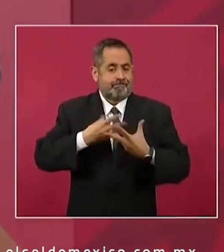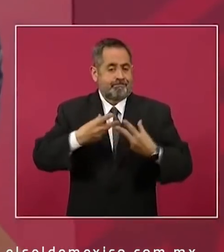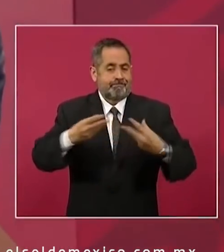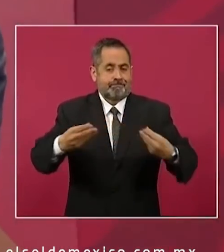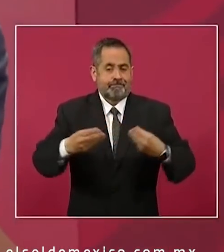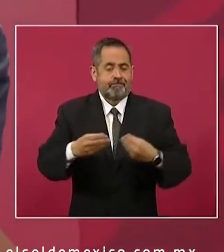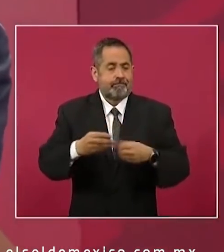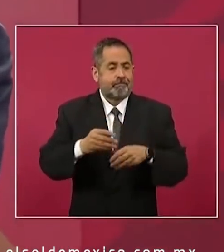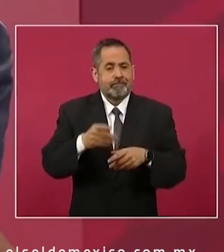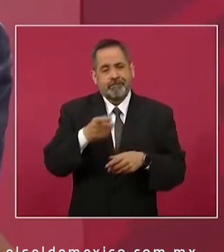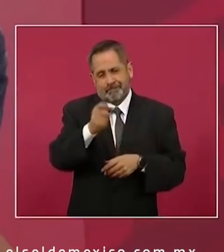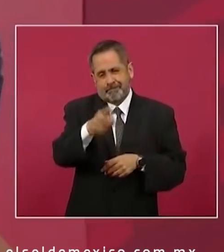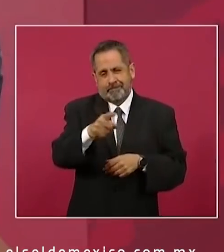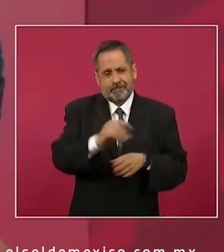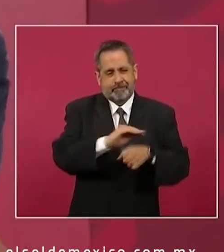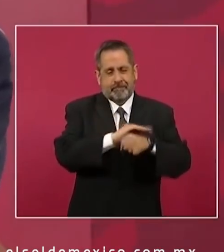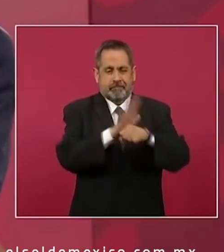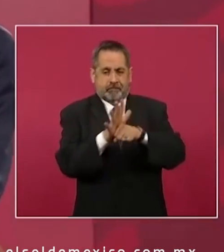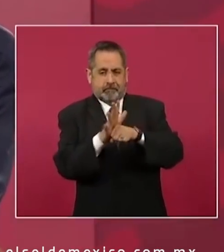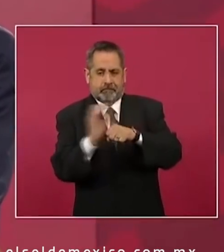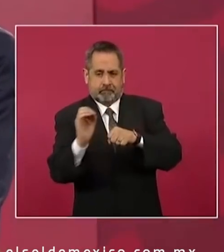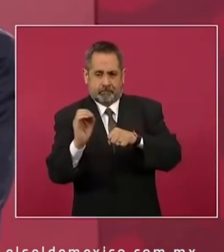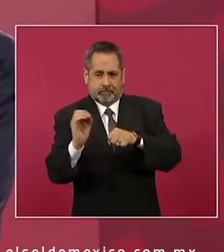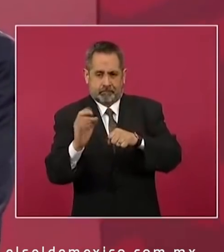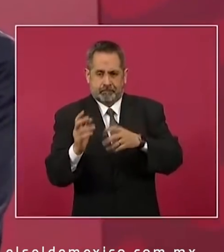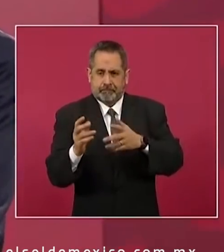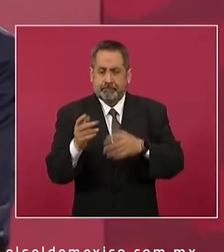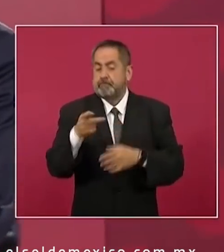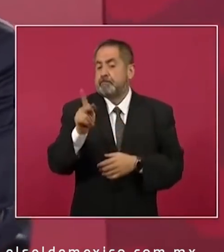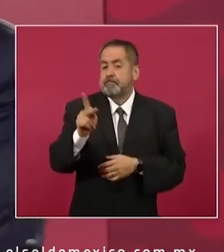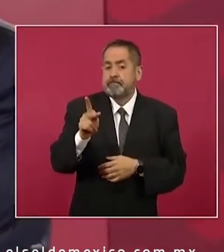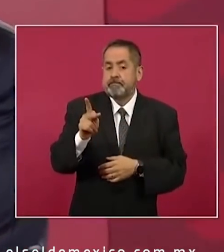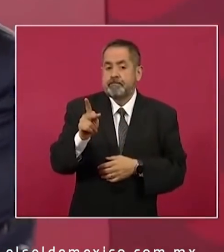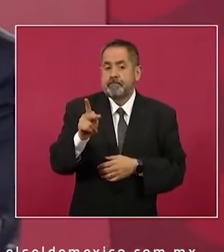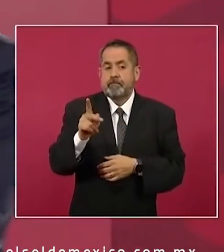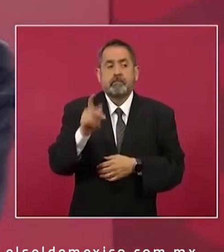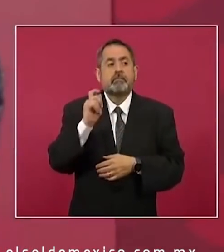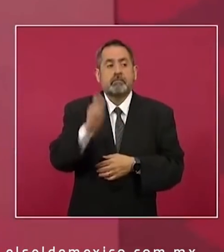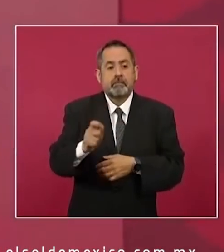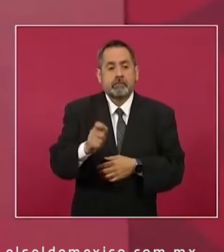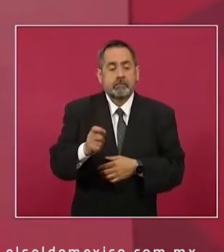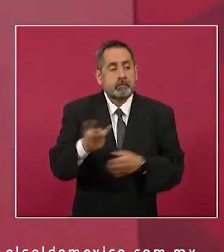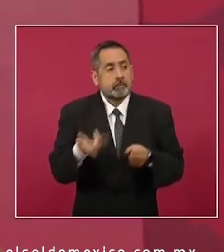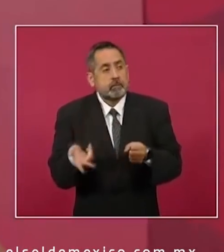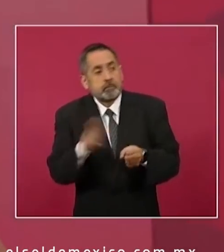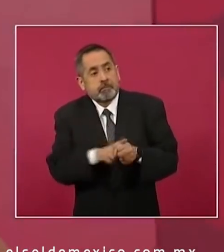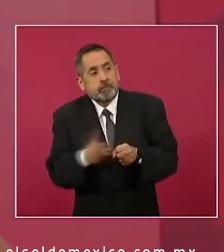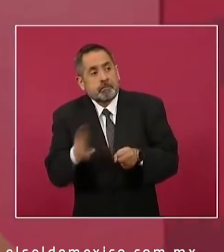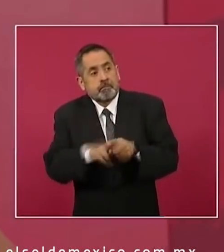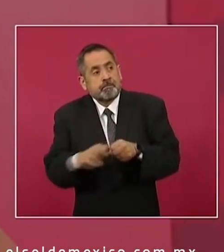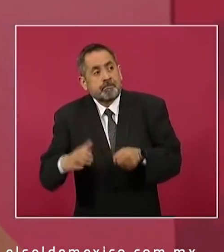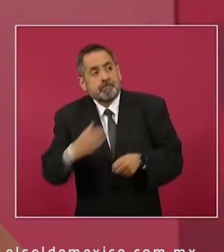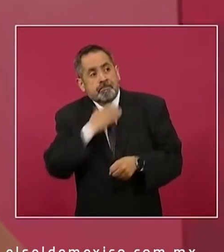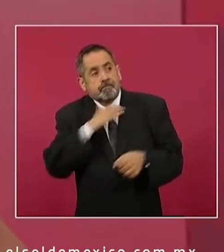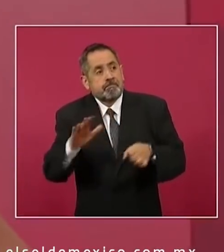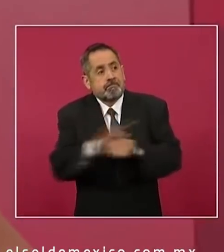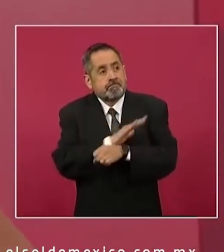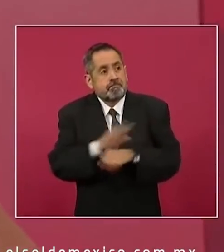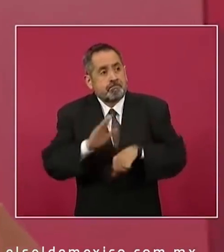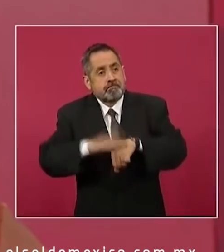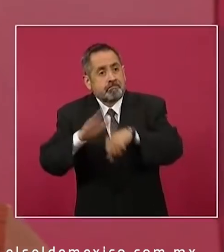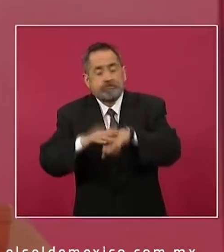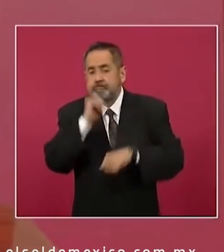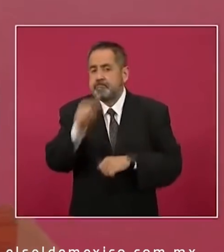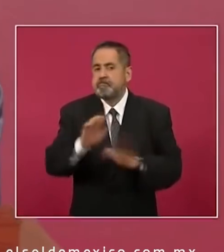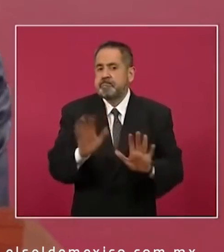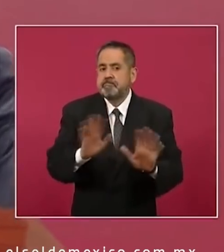variante, pero afortunadamente no hay incremento en hospitalización. Y lo